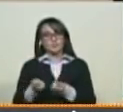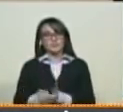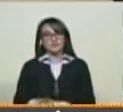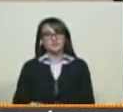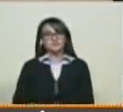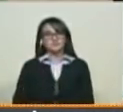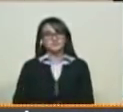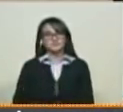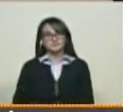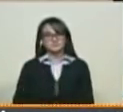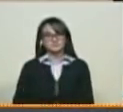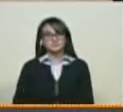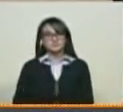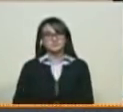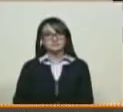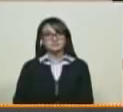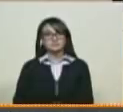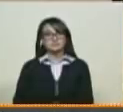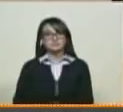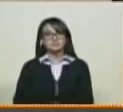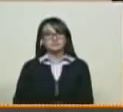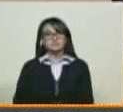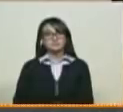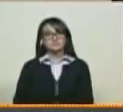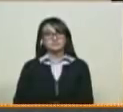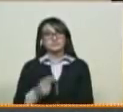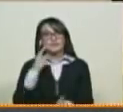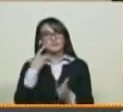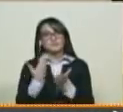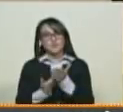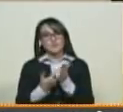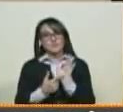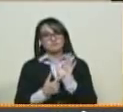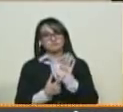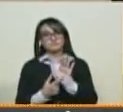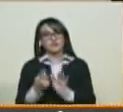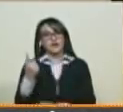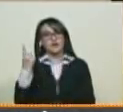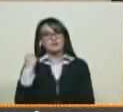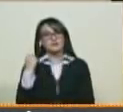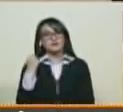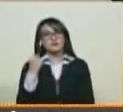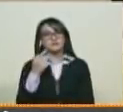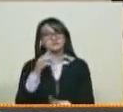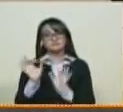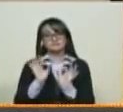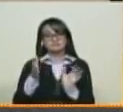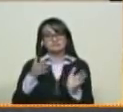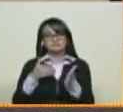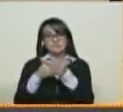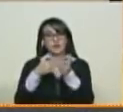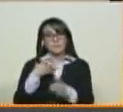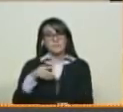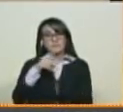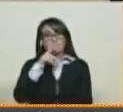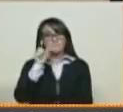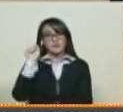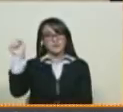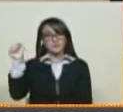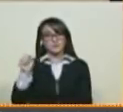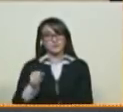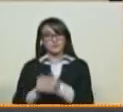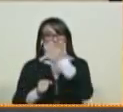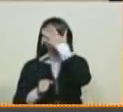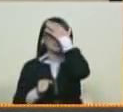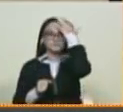Económica. Igualmente hacía referencia a lo que fueron las pruebas presentadas el día de ayer por el intento de magnicidio en grado de frustración contra el presidente